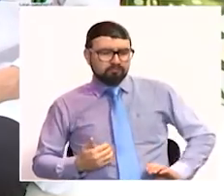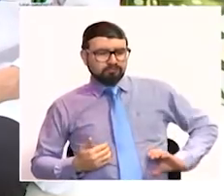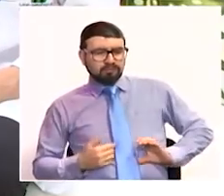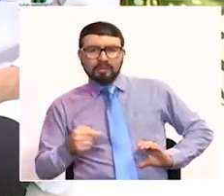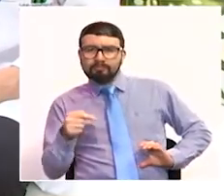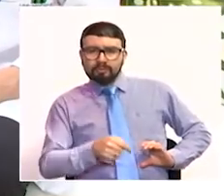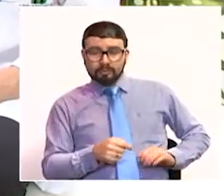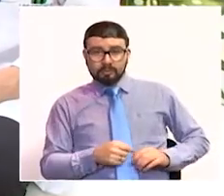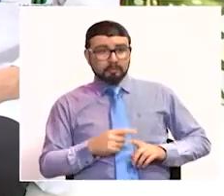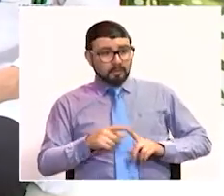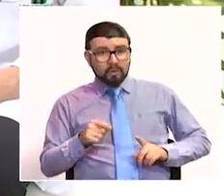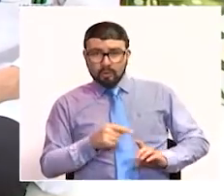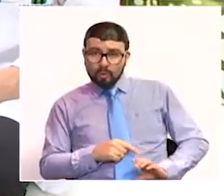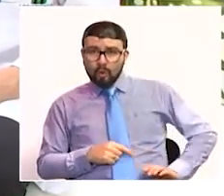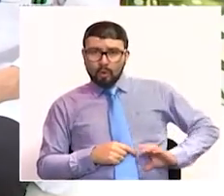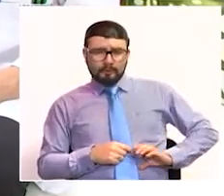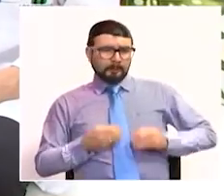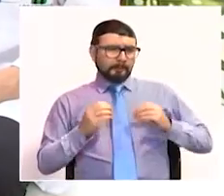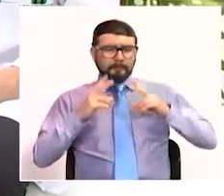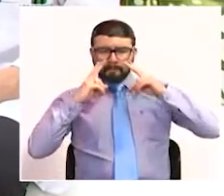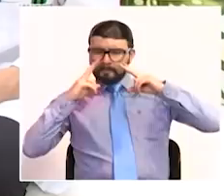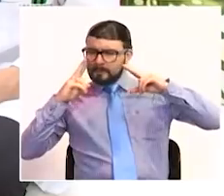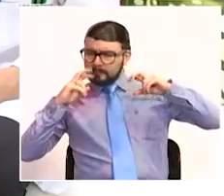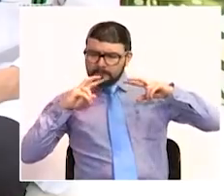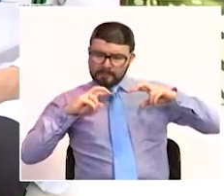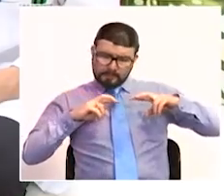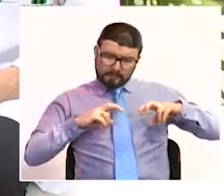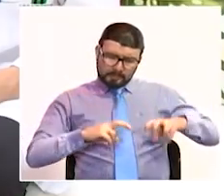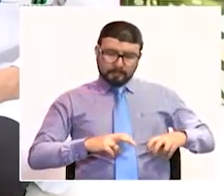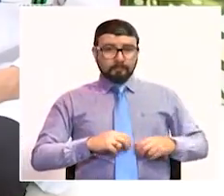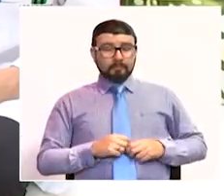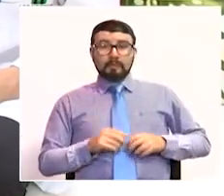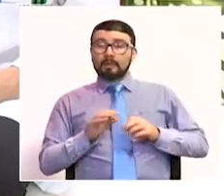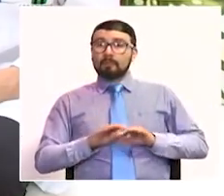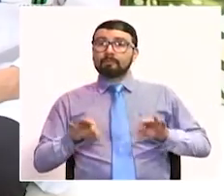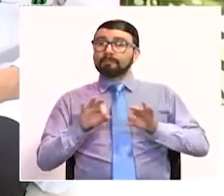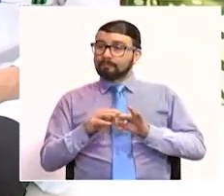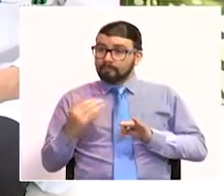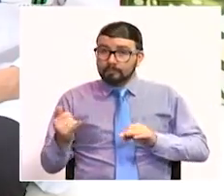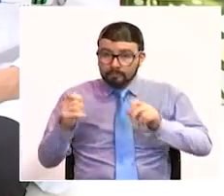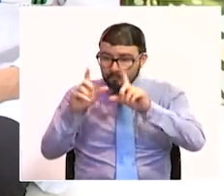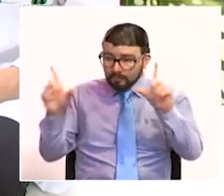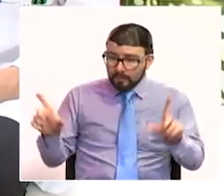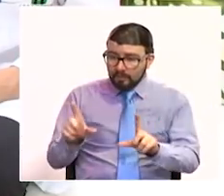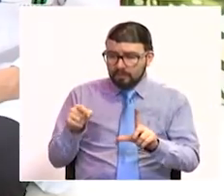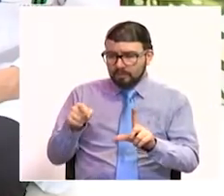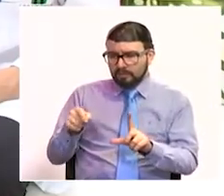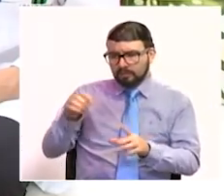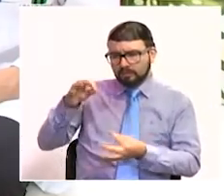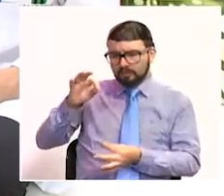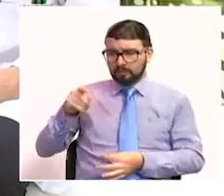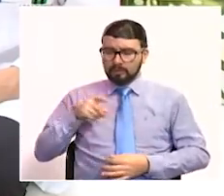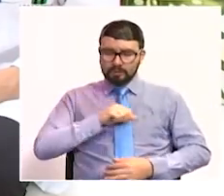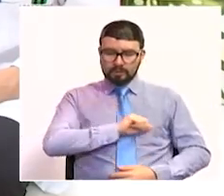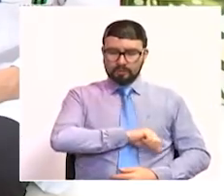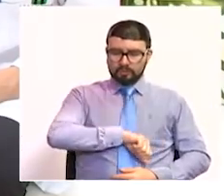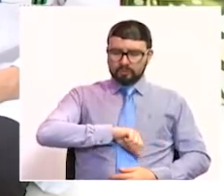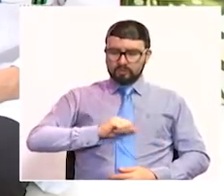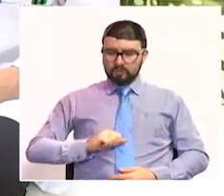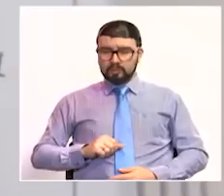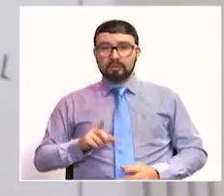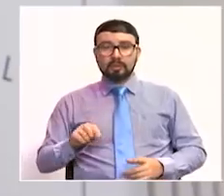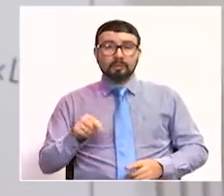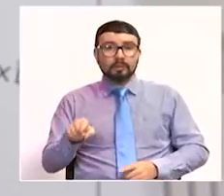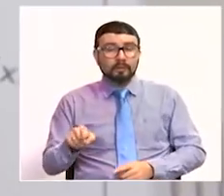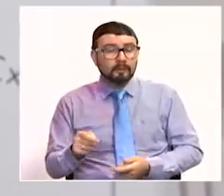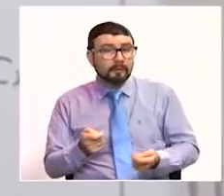mucho. Para entender el colon hay que primero tener unos estudios diagnósticos de laboratorio, como el coprológico, la sangre